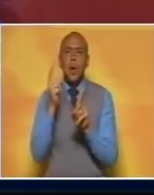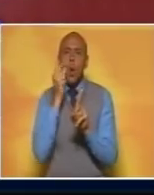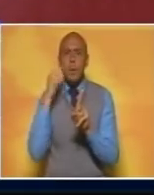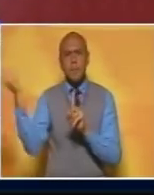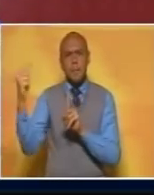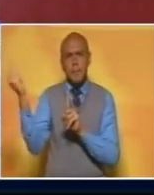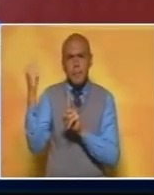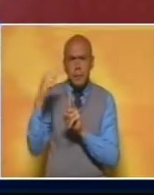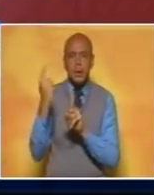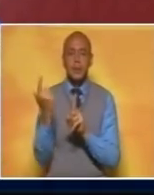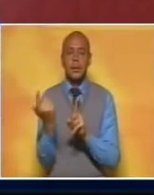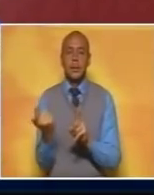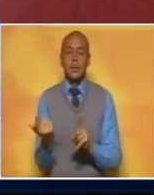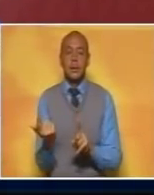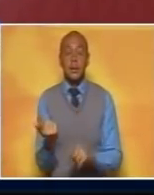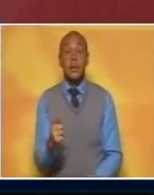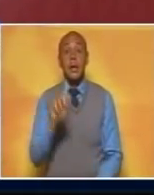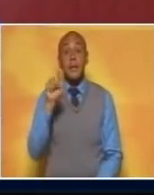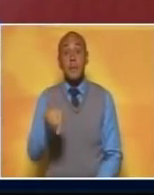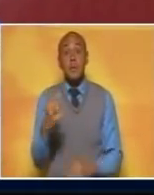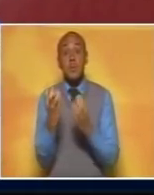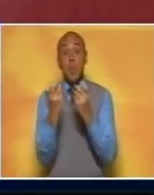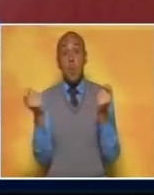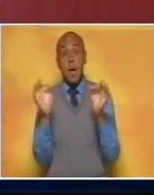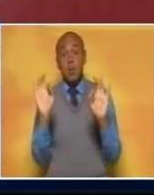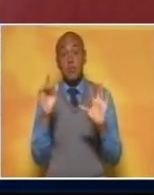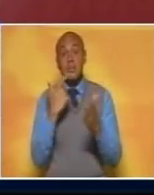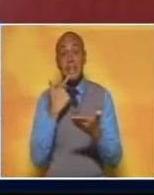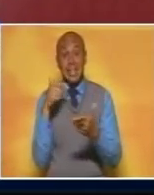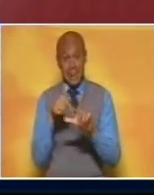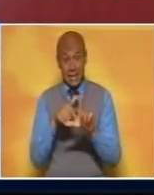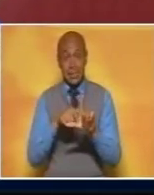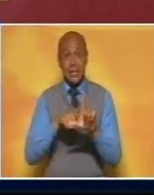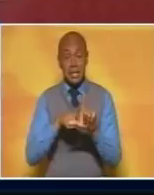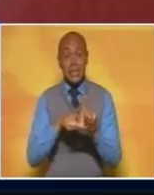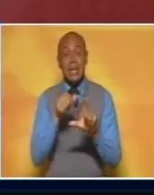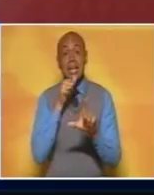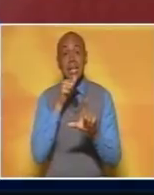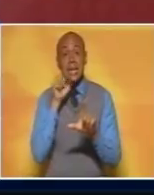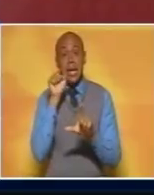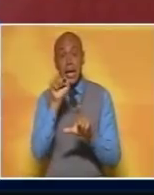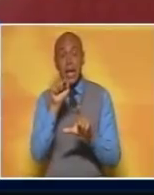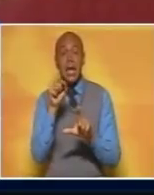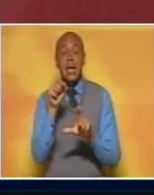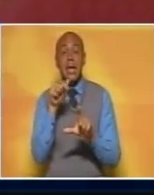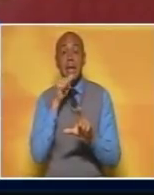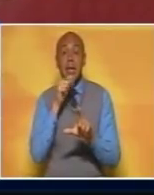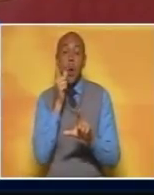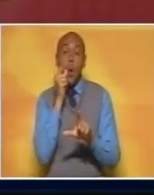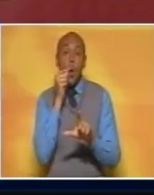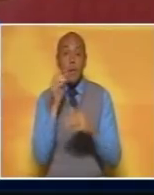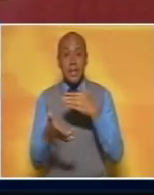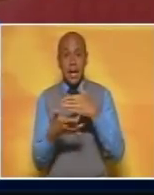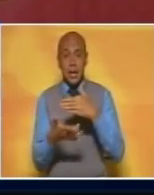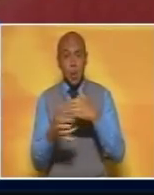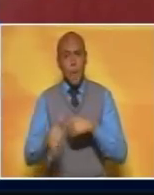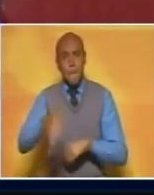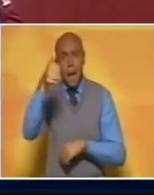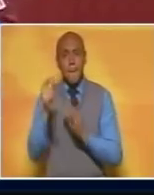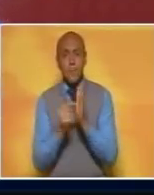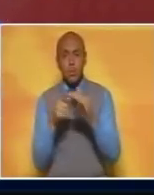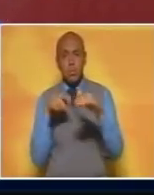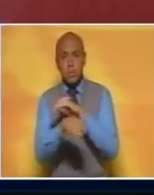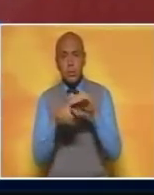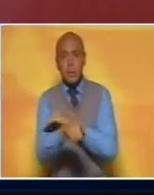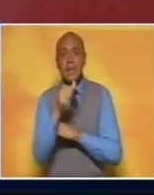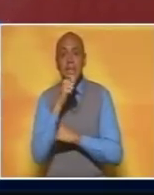estratega. Los números dicen que el técnico con el que más jugó en la selección y con el que más goles marcó se llama